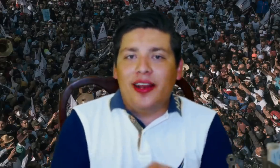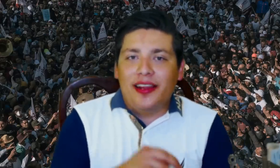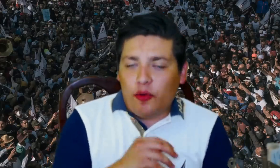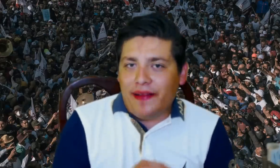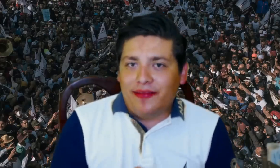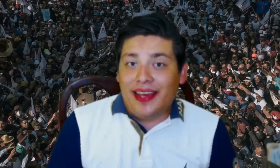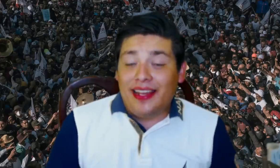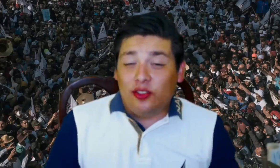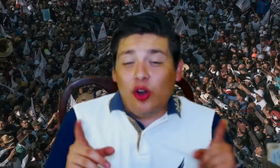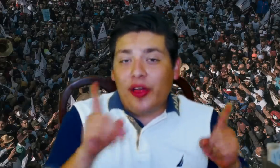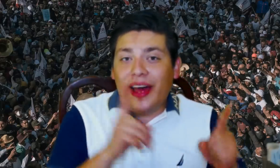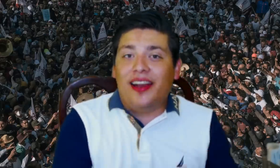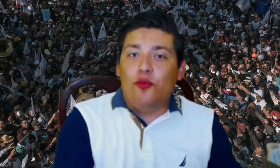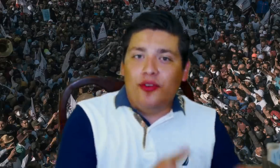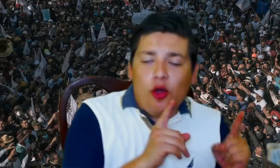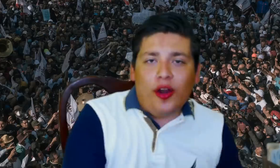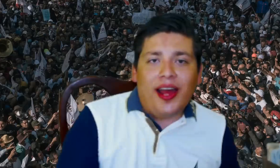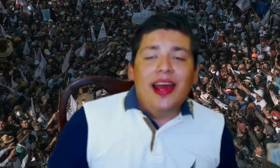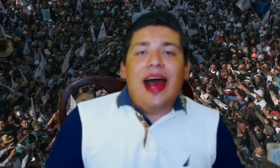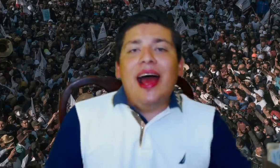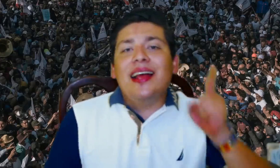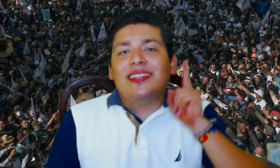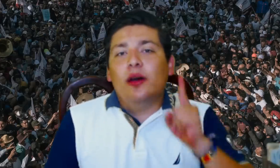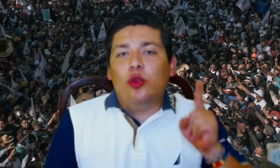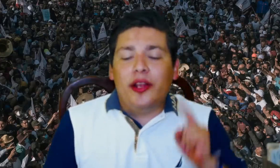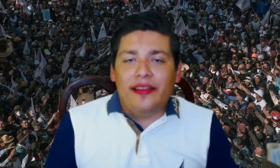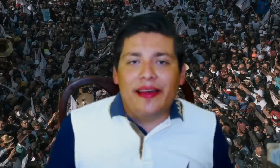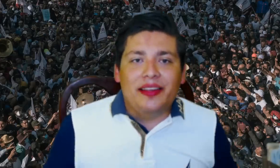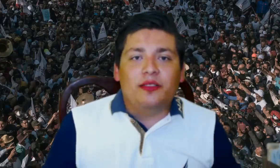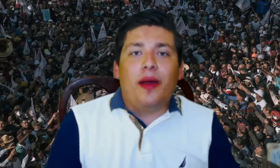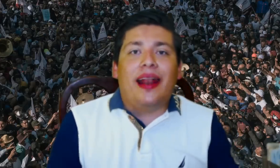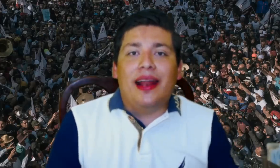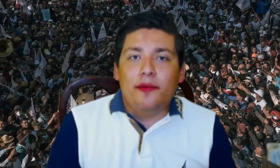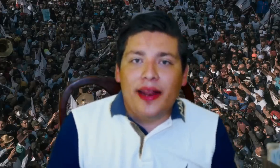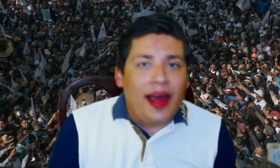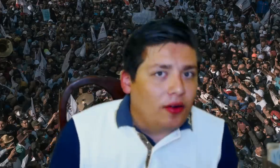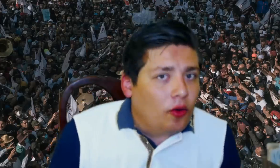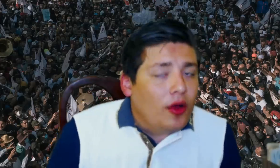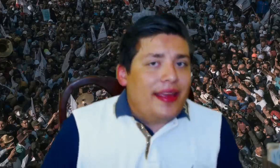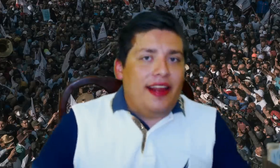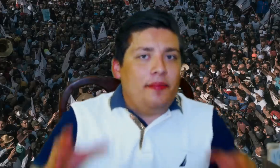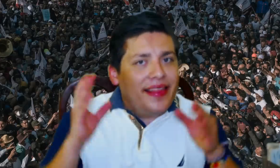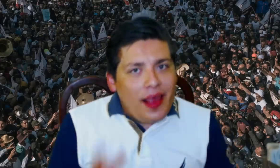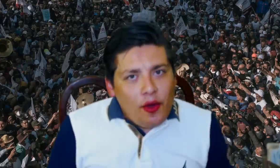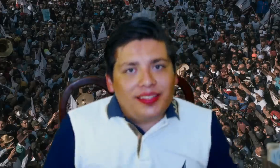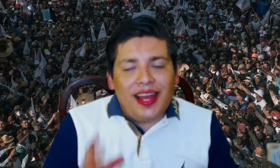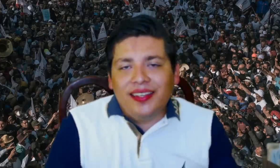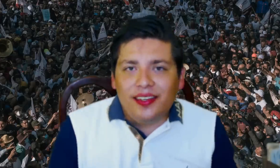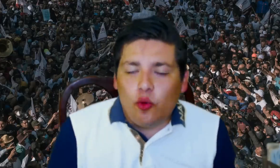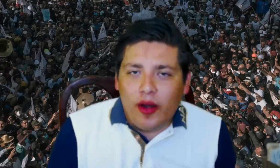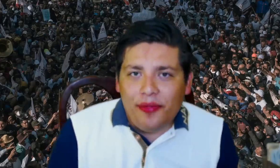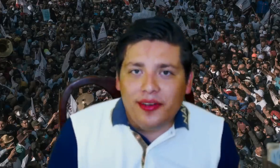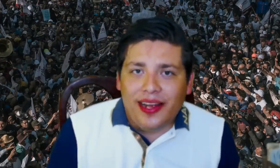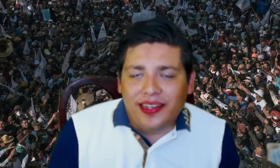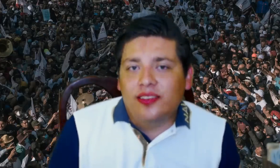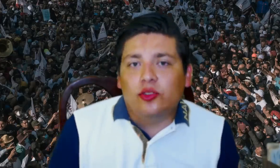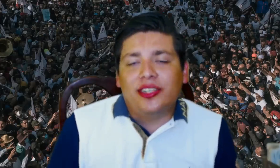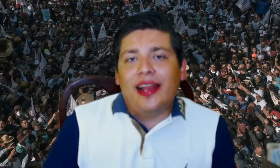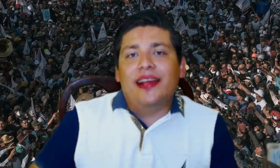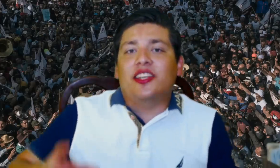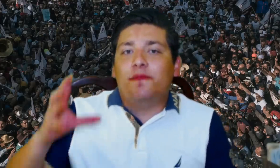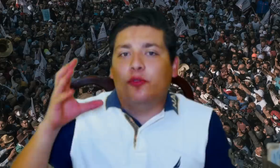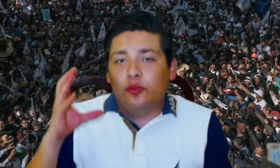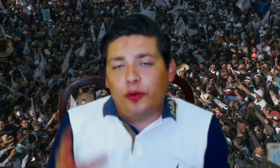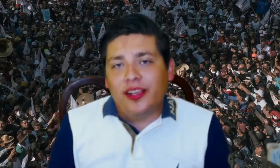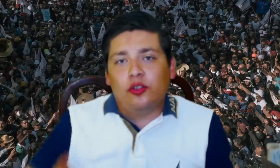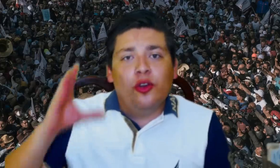un delincuente y solo darle una hora a las autoridades para liberarlo. El video está circulando en las redes